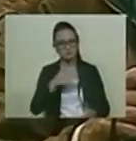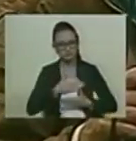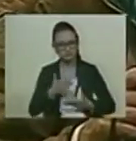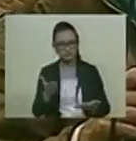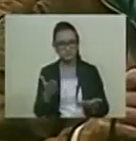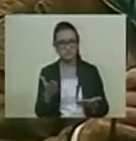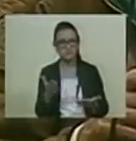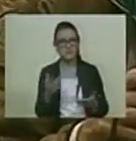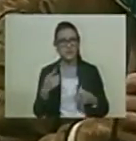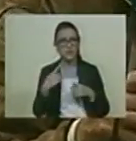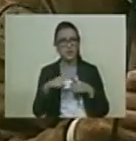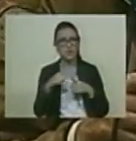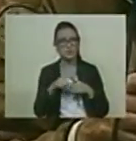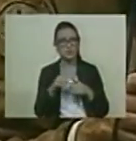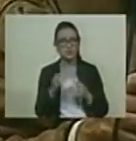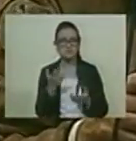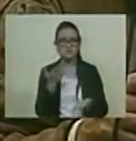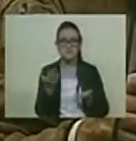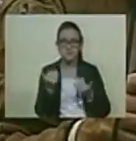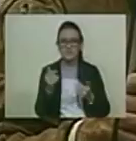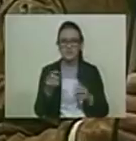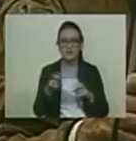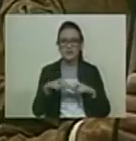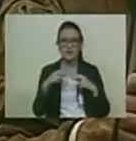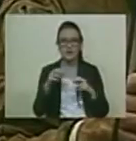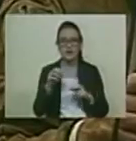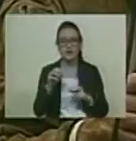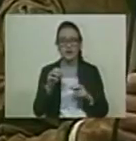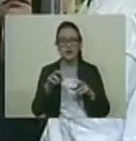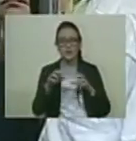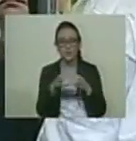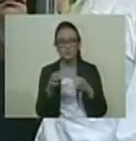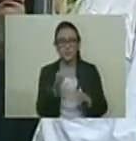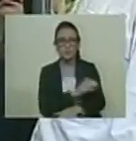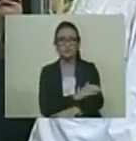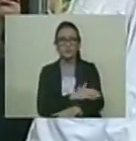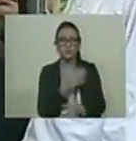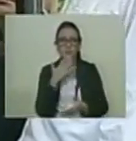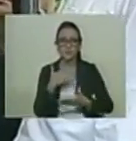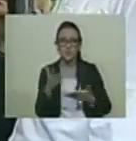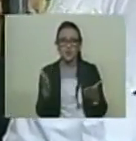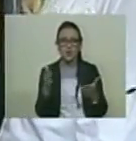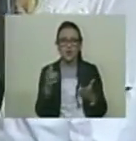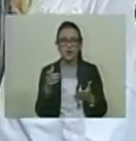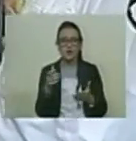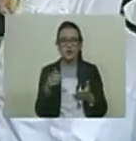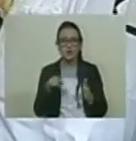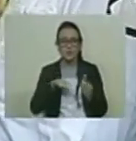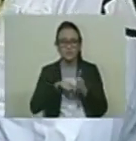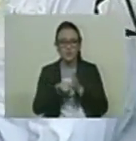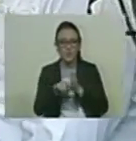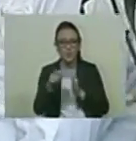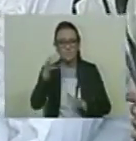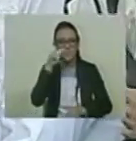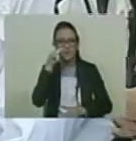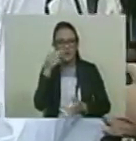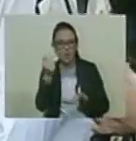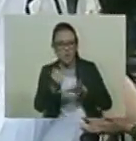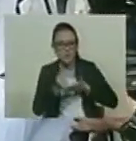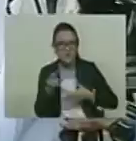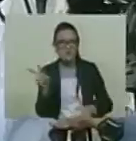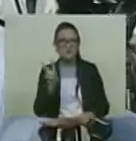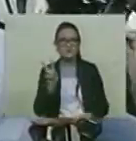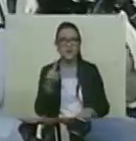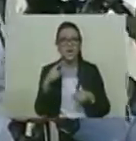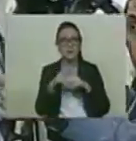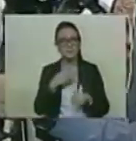ceder en otros puntos, en otras peticiones que ha hecho la Mesa de la Unidad Democrática, como por ejemplo la apertura de un canal humanitario. Y una última pregunta: el día de ayer el